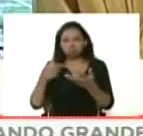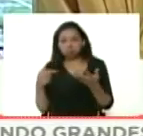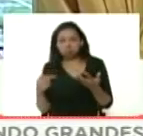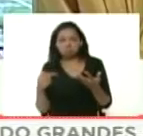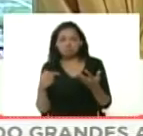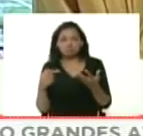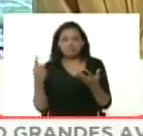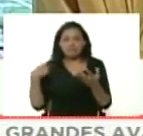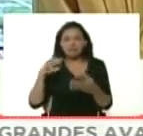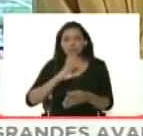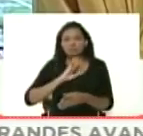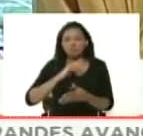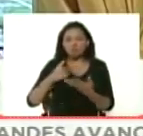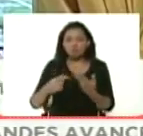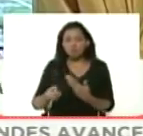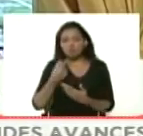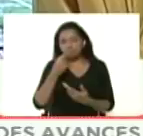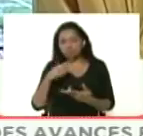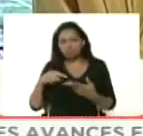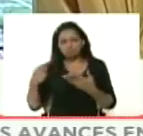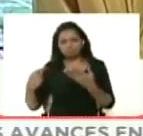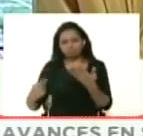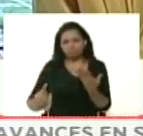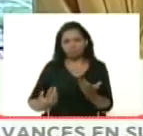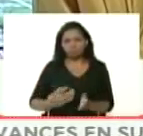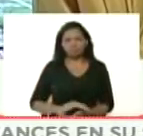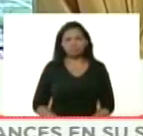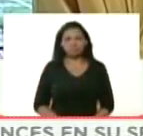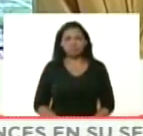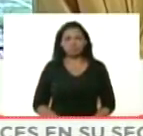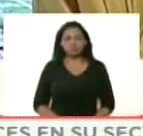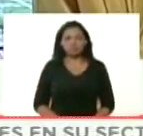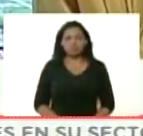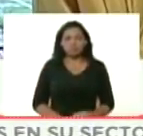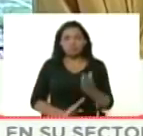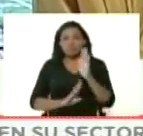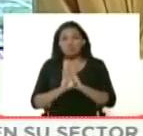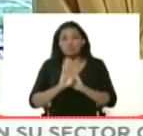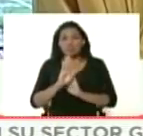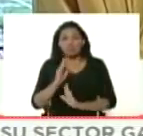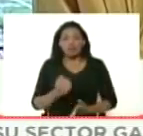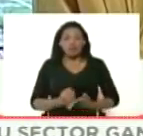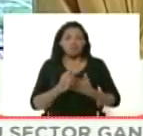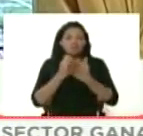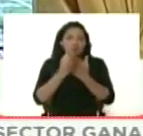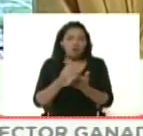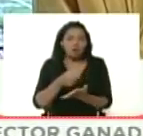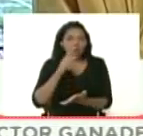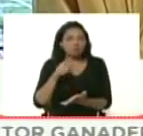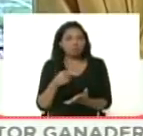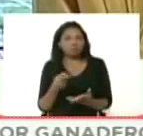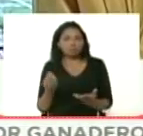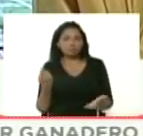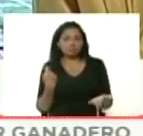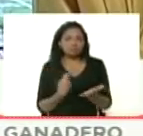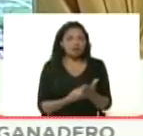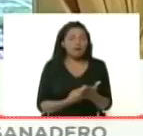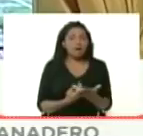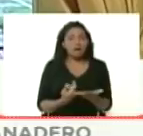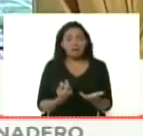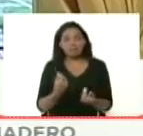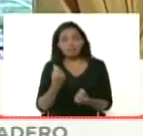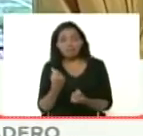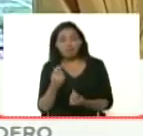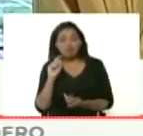tener sus insumos, sus medicinas, incrementar eso, ayudarlos con una parte importante del dinero